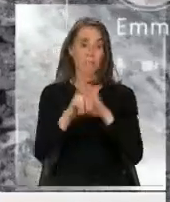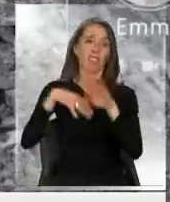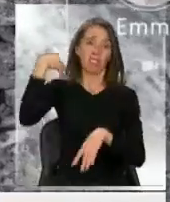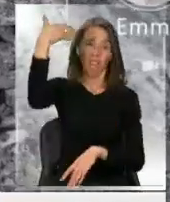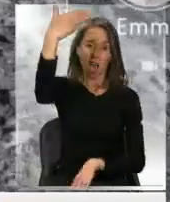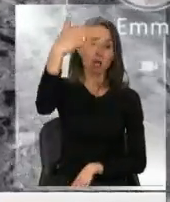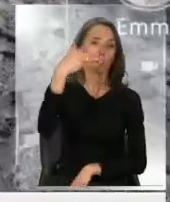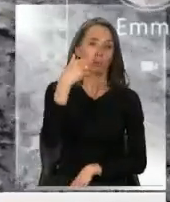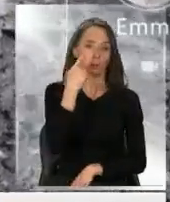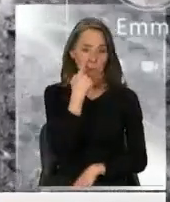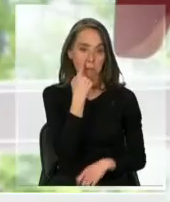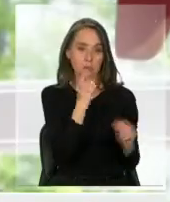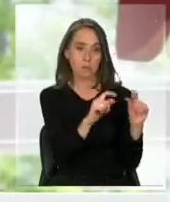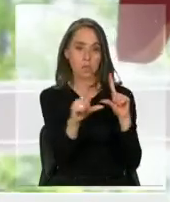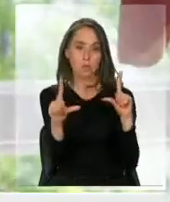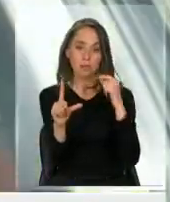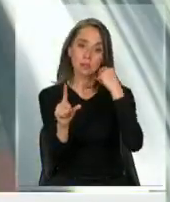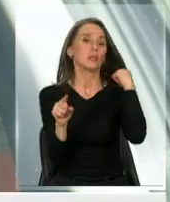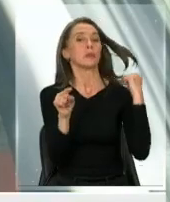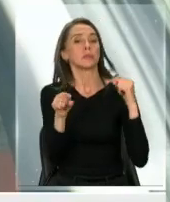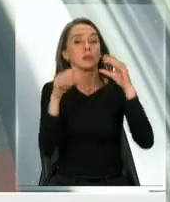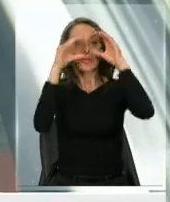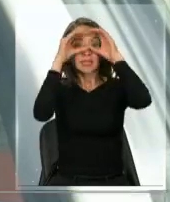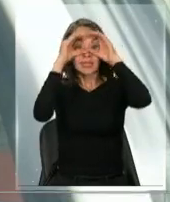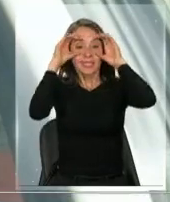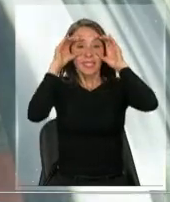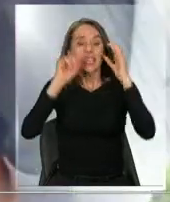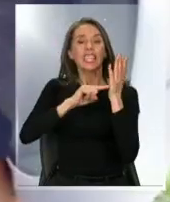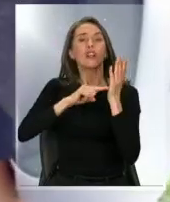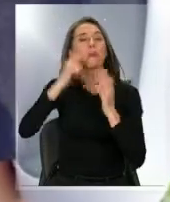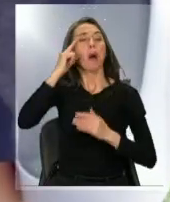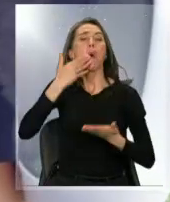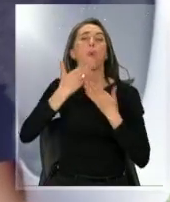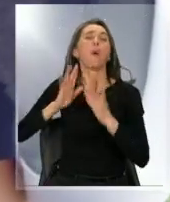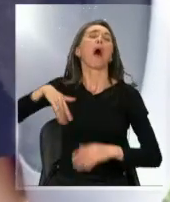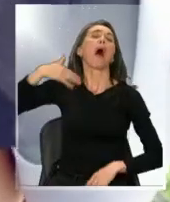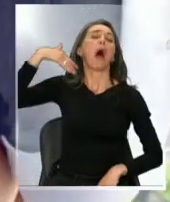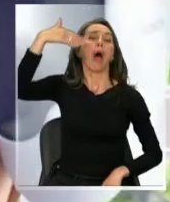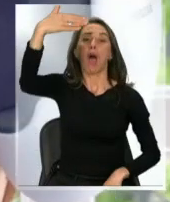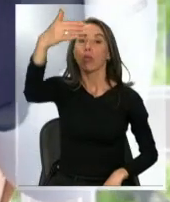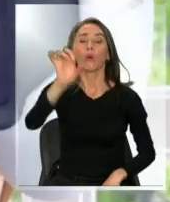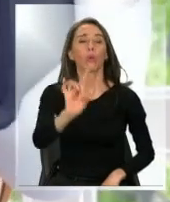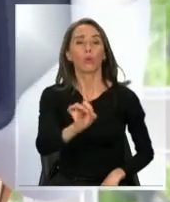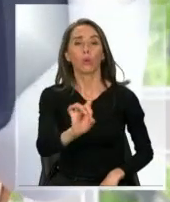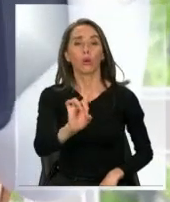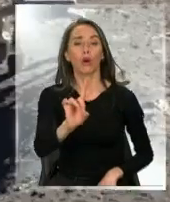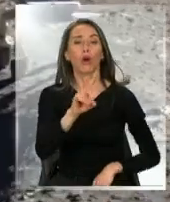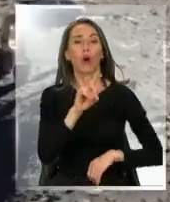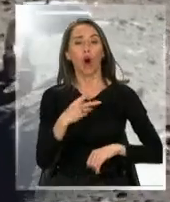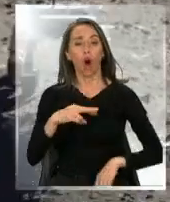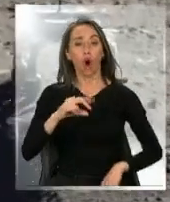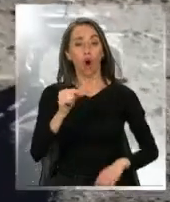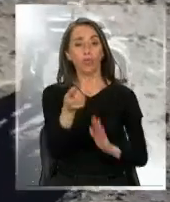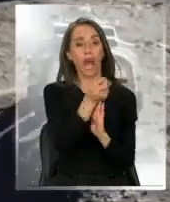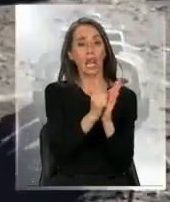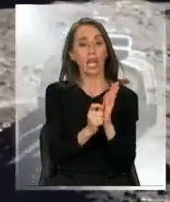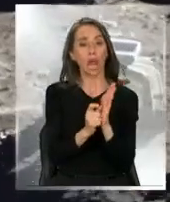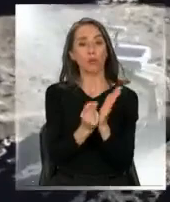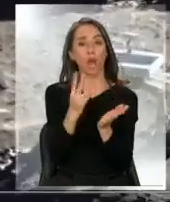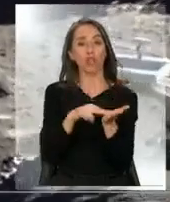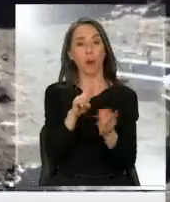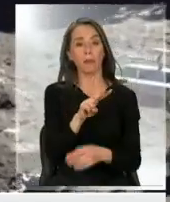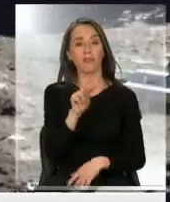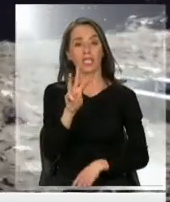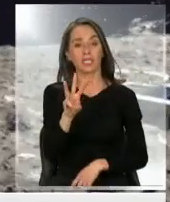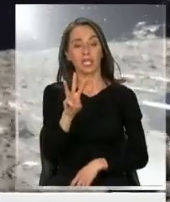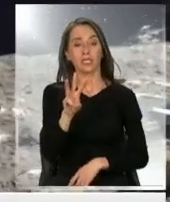más? Mire. Todas estas tecnologías parecen muy lejanas, pero la verdad que Honda está estimando que para el año 2023